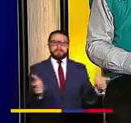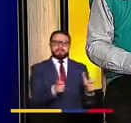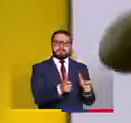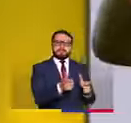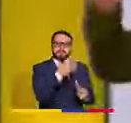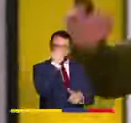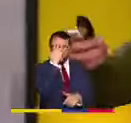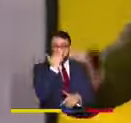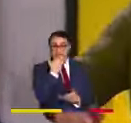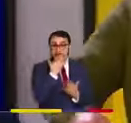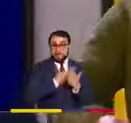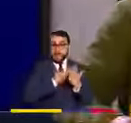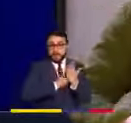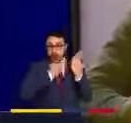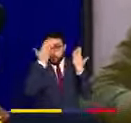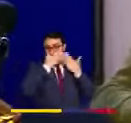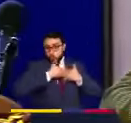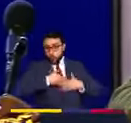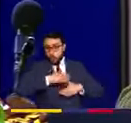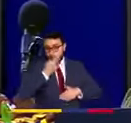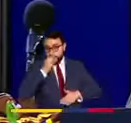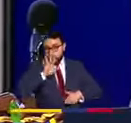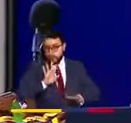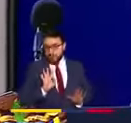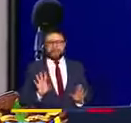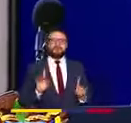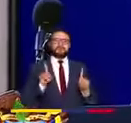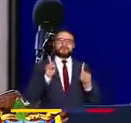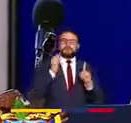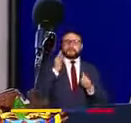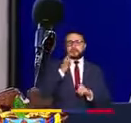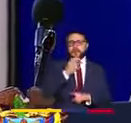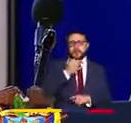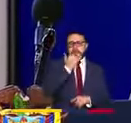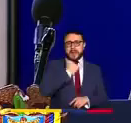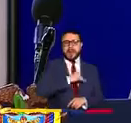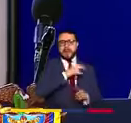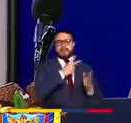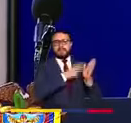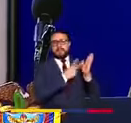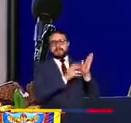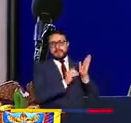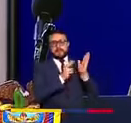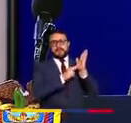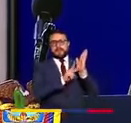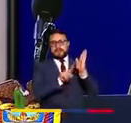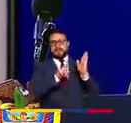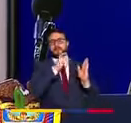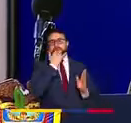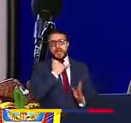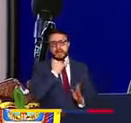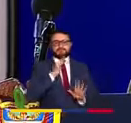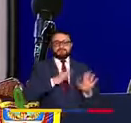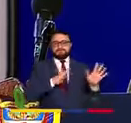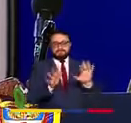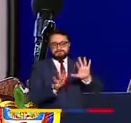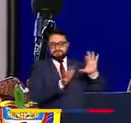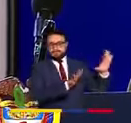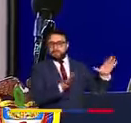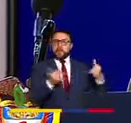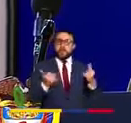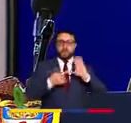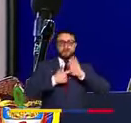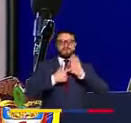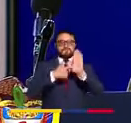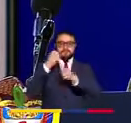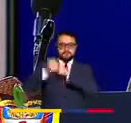Pero ya en el conjunto del periodo, cualquiera que haya sido el error del 20 y el 21, pues ya podemos darnos cuenta de que tenemos